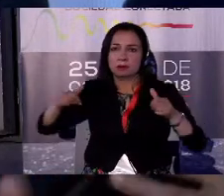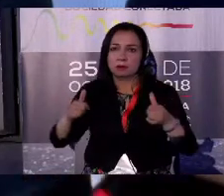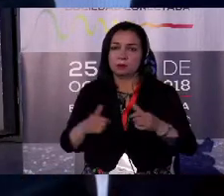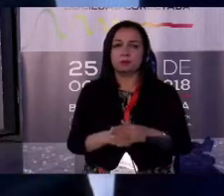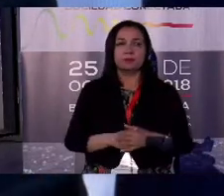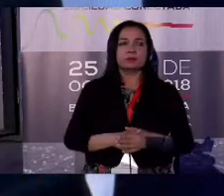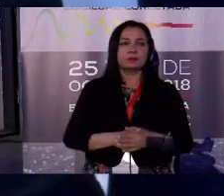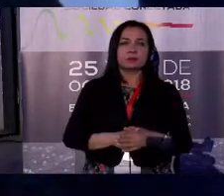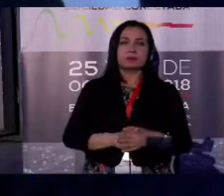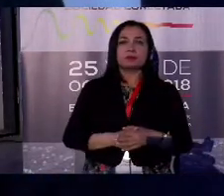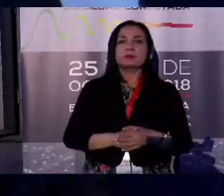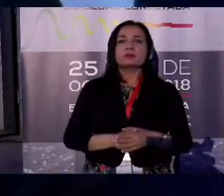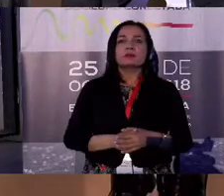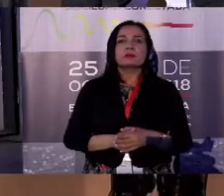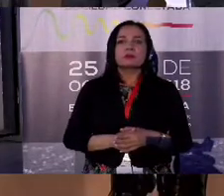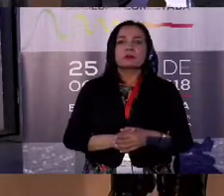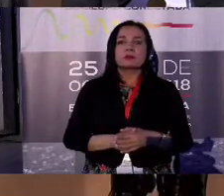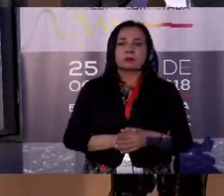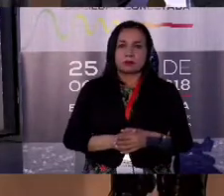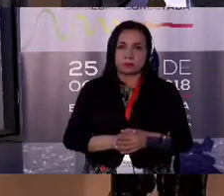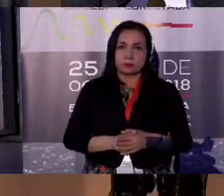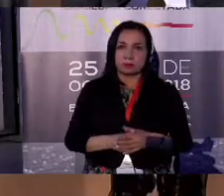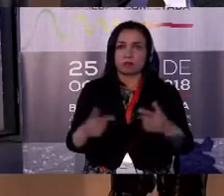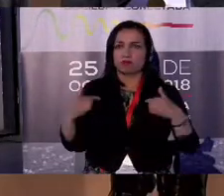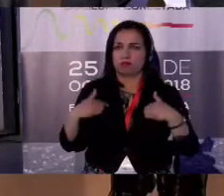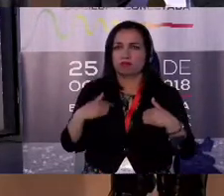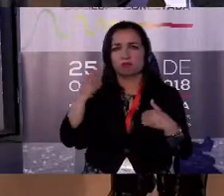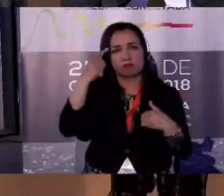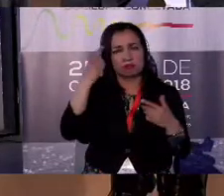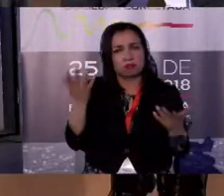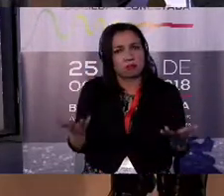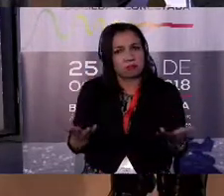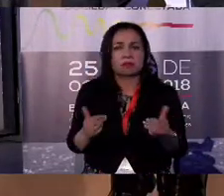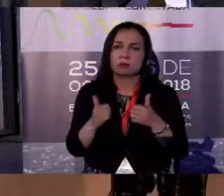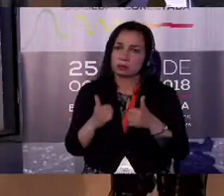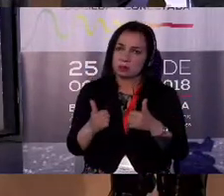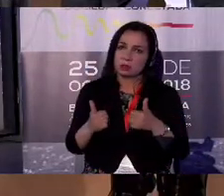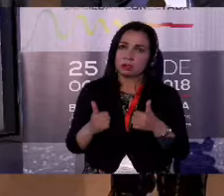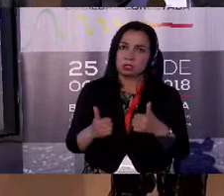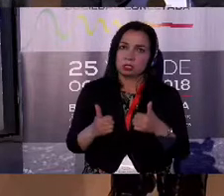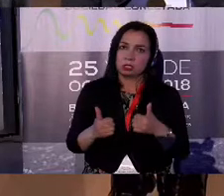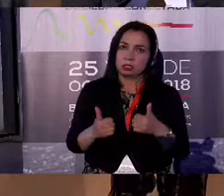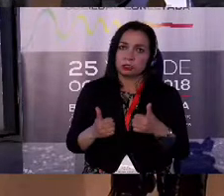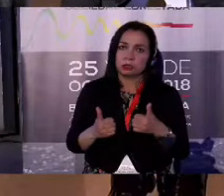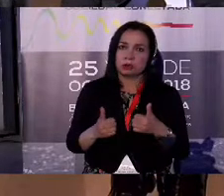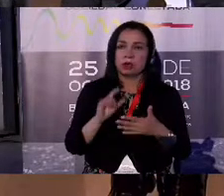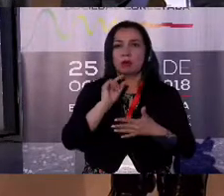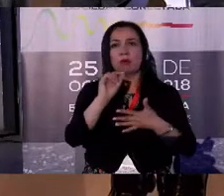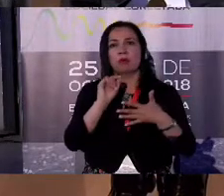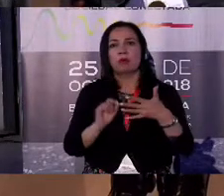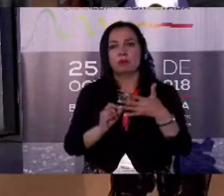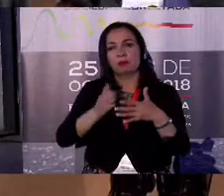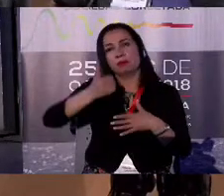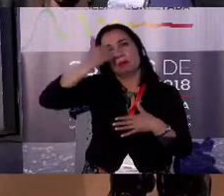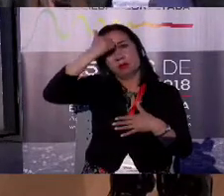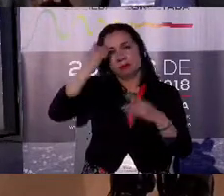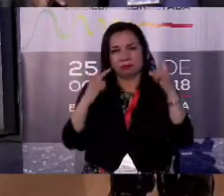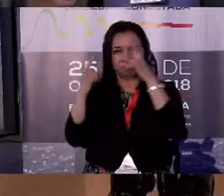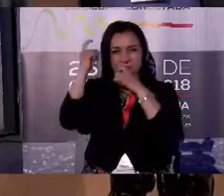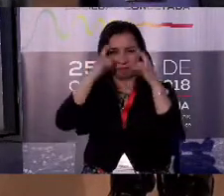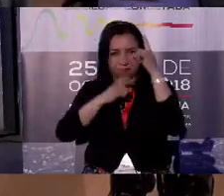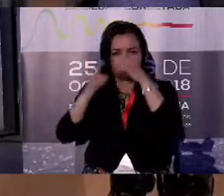Bueno. No, de mi lado creo que está bastante bien, digamos, cuáles son los puntos claves. Me parece que como reflexión